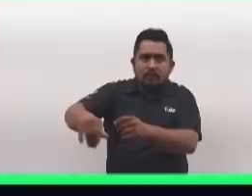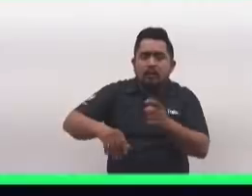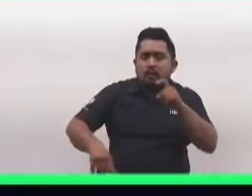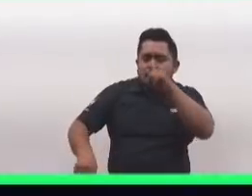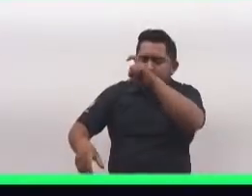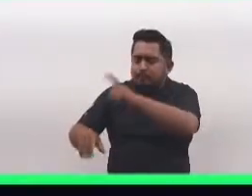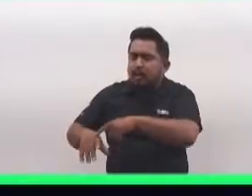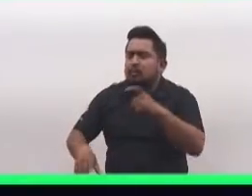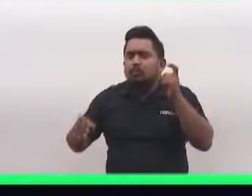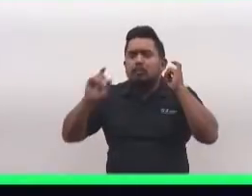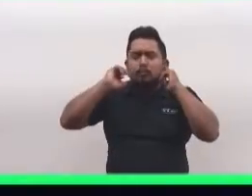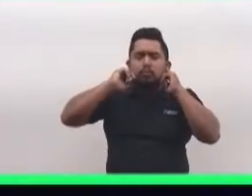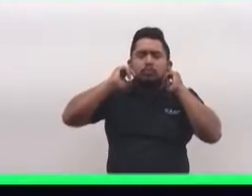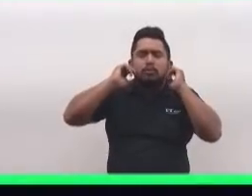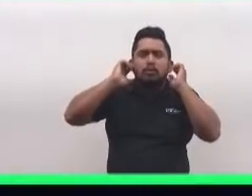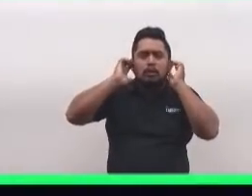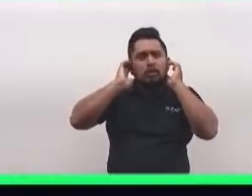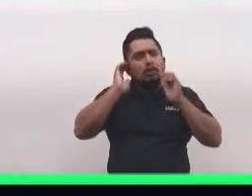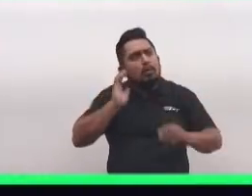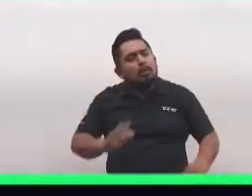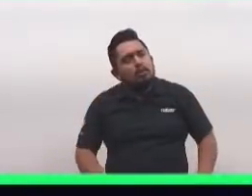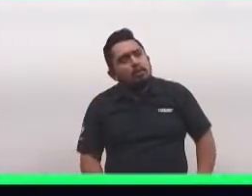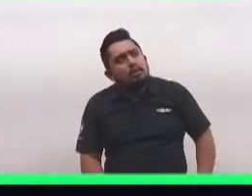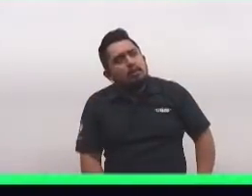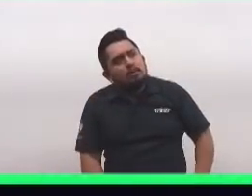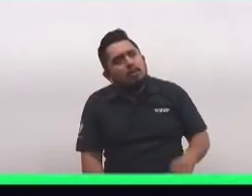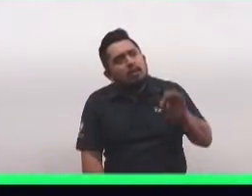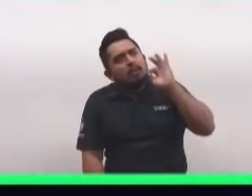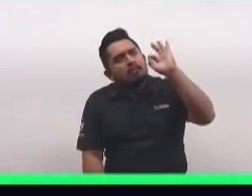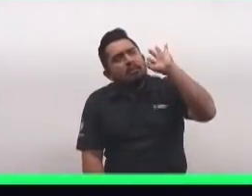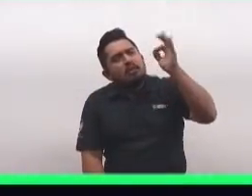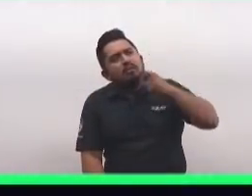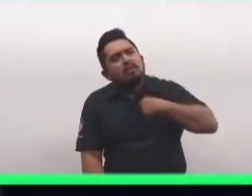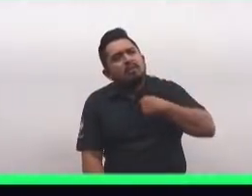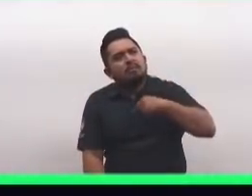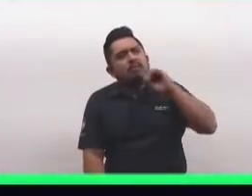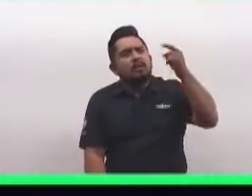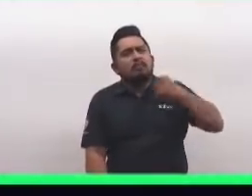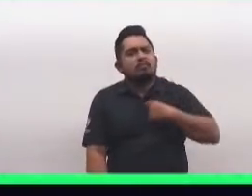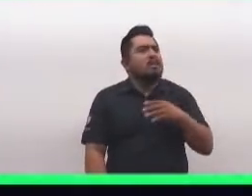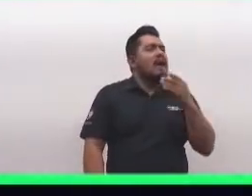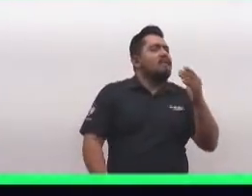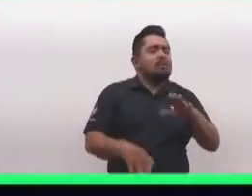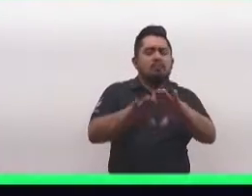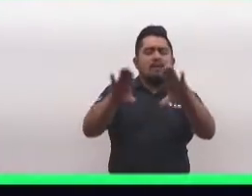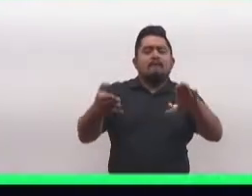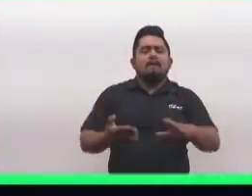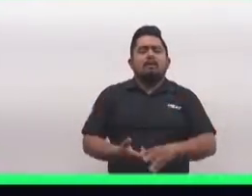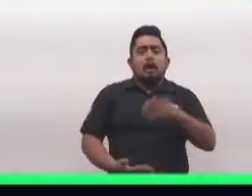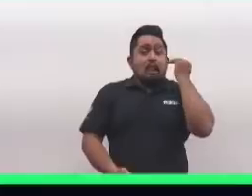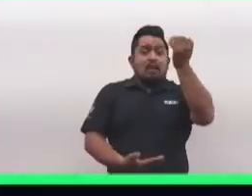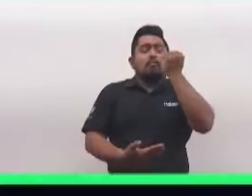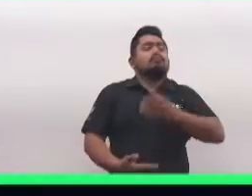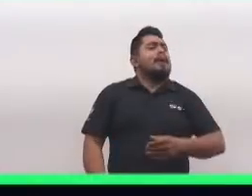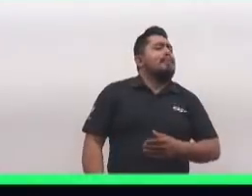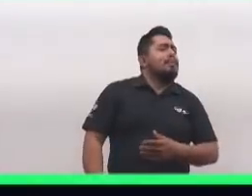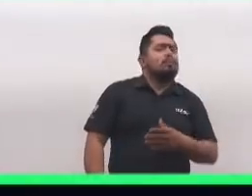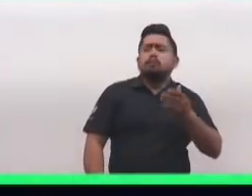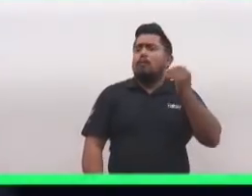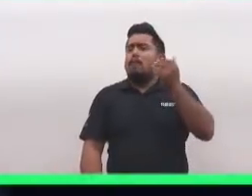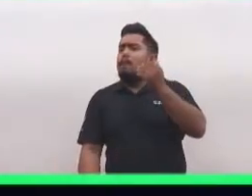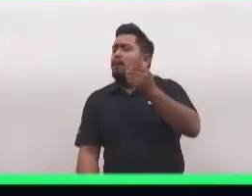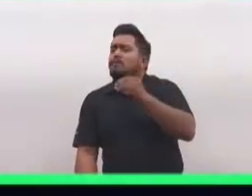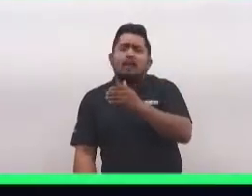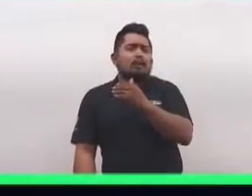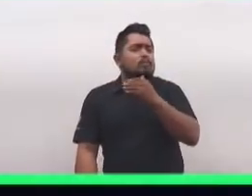play y me ponía en el púlpito hacer mímica de como él predicaba sin saber el